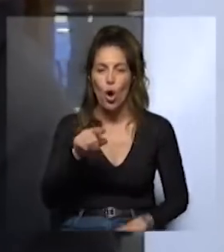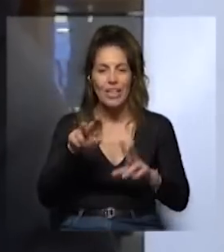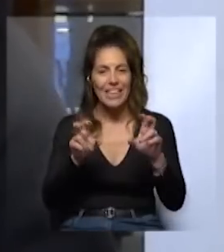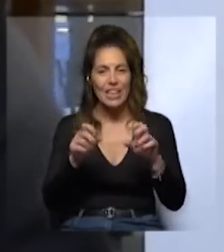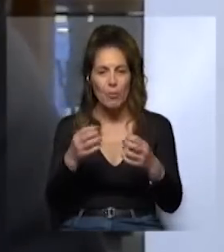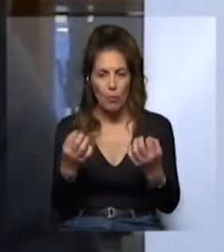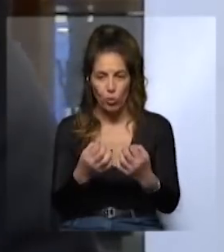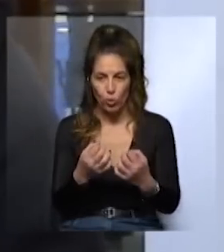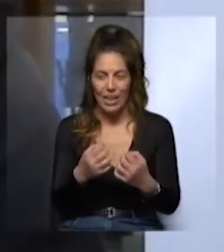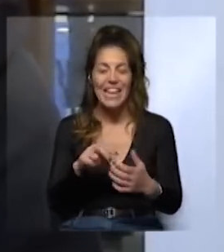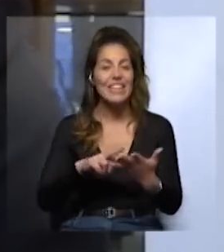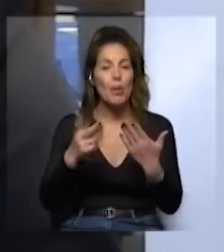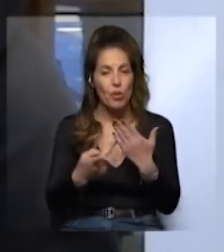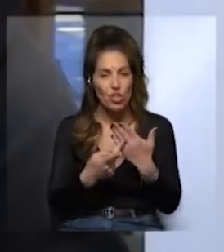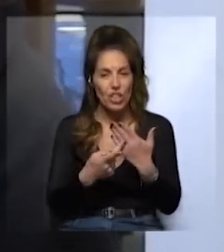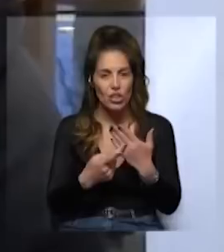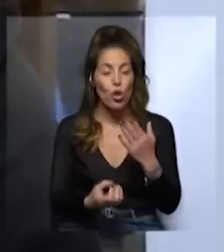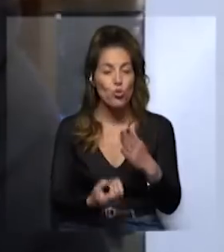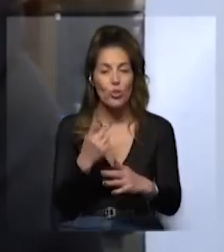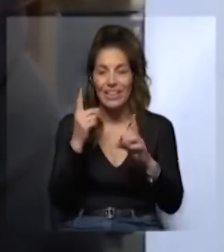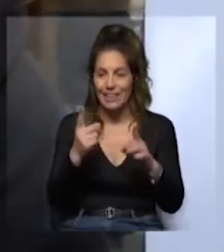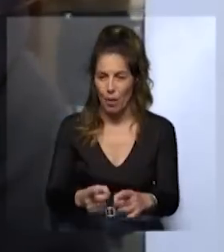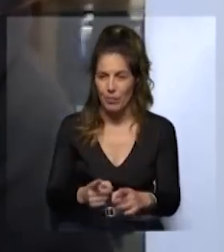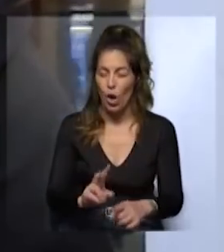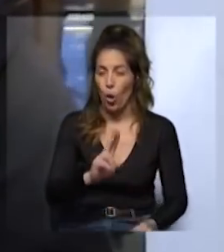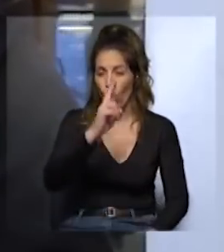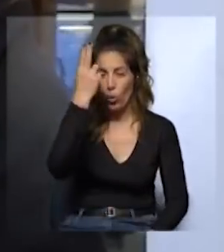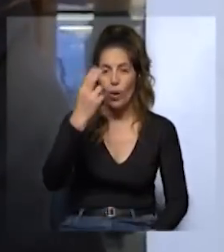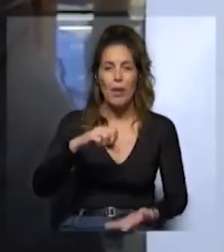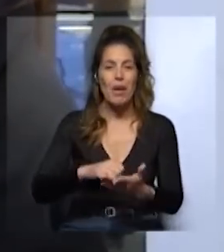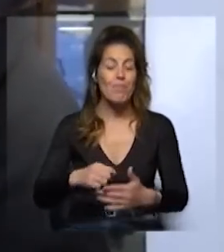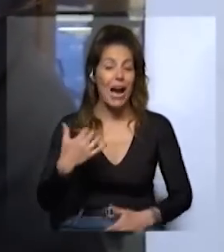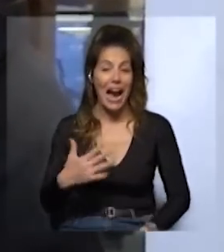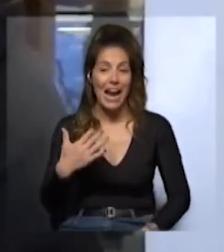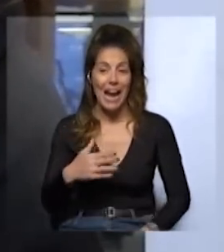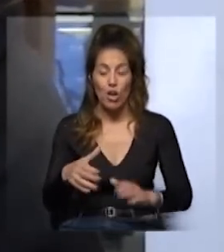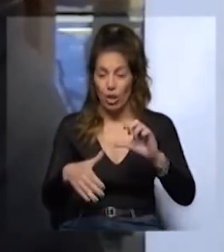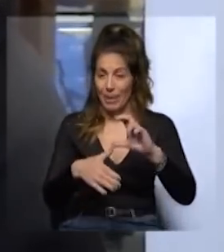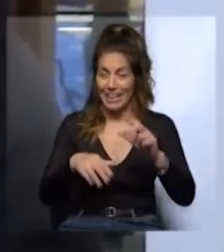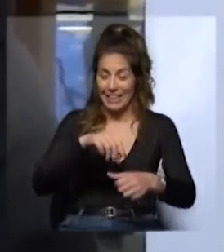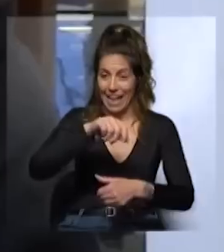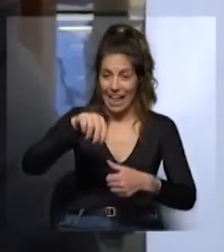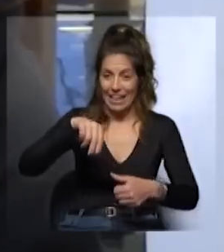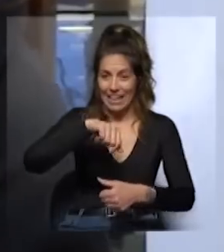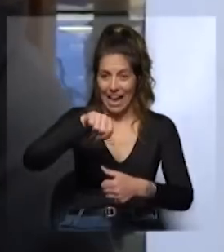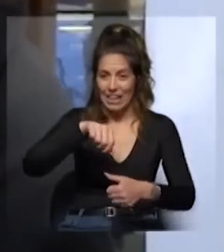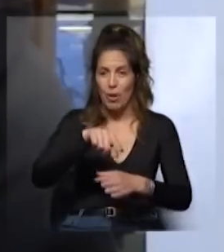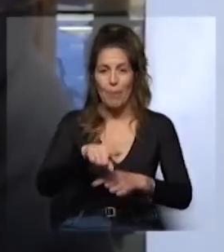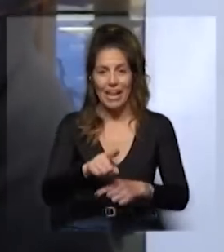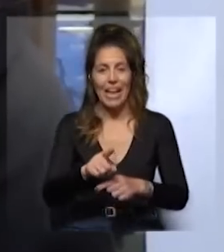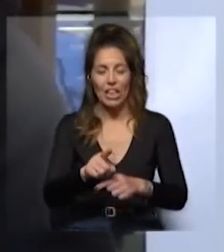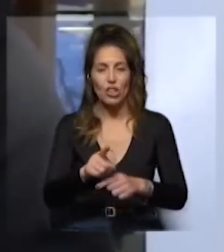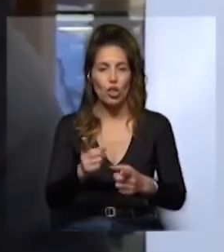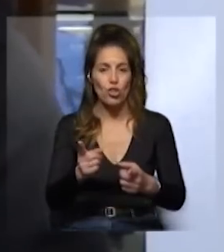puntual este proyecto de resolución surge también a raíz de que Uruguay es el país más caro de América Latina y del Caribe para adquirir estos productos para